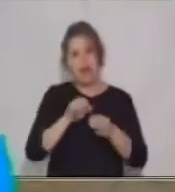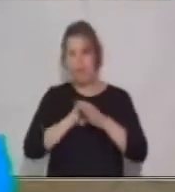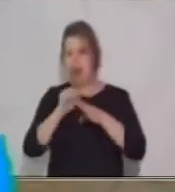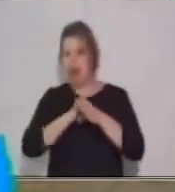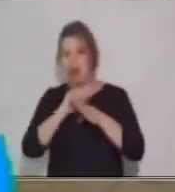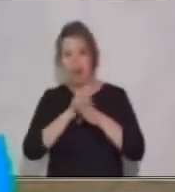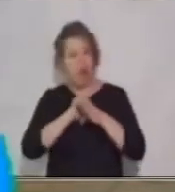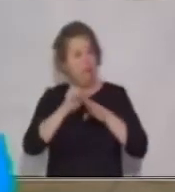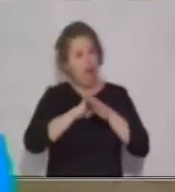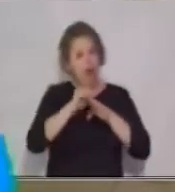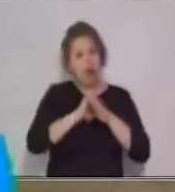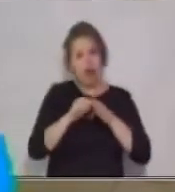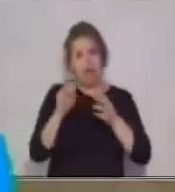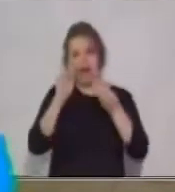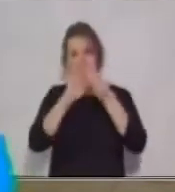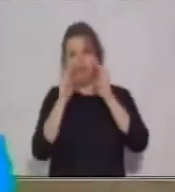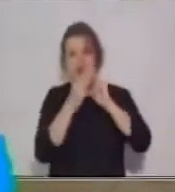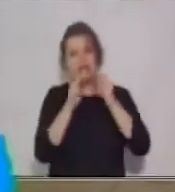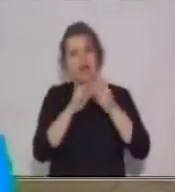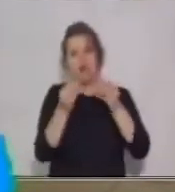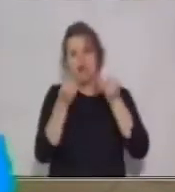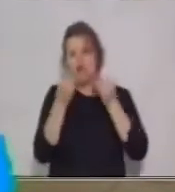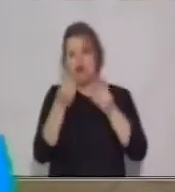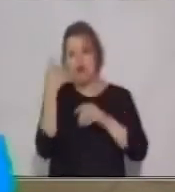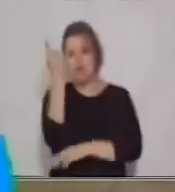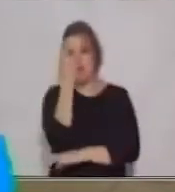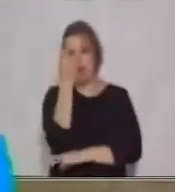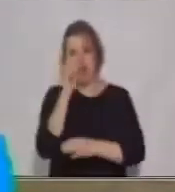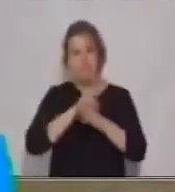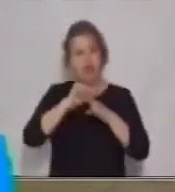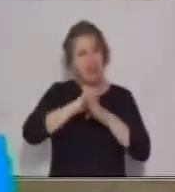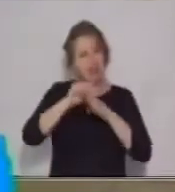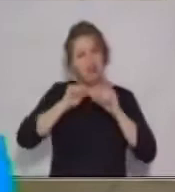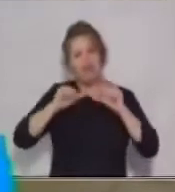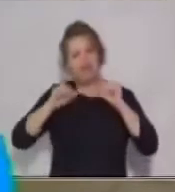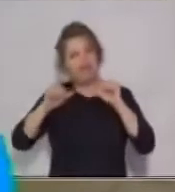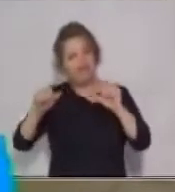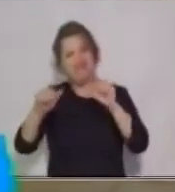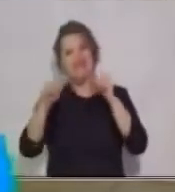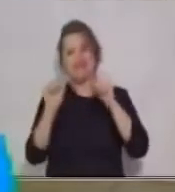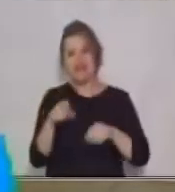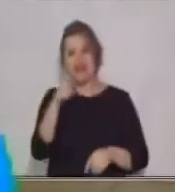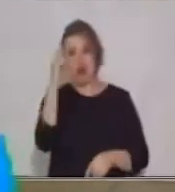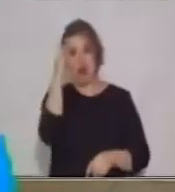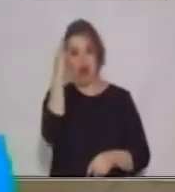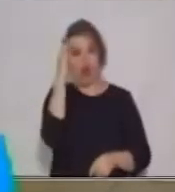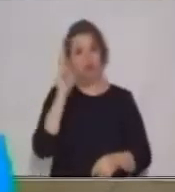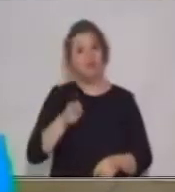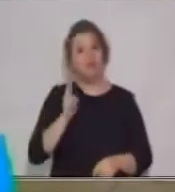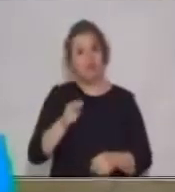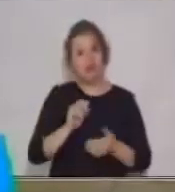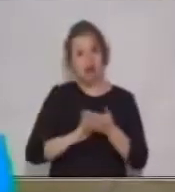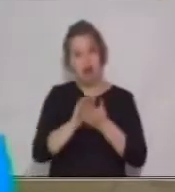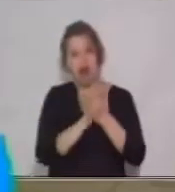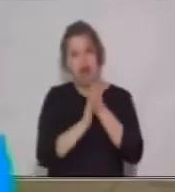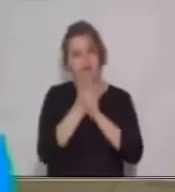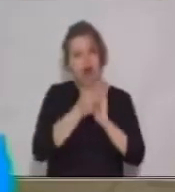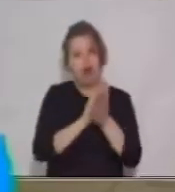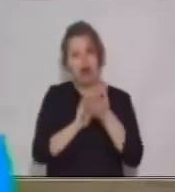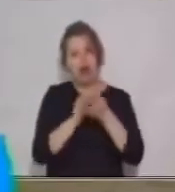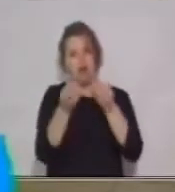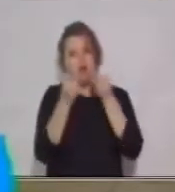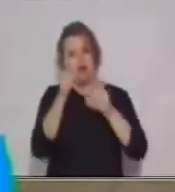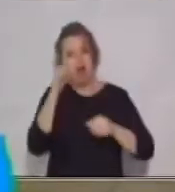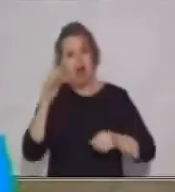practica. En matemática es muy importante la práctica constante. Te recordamos siempre lavarte tus manos con